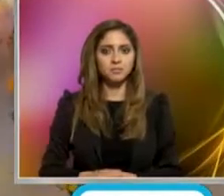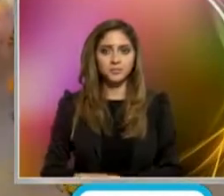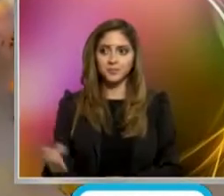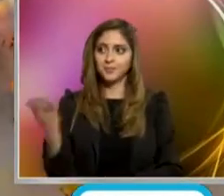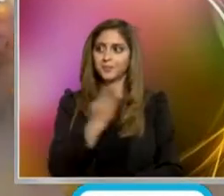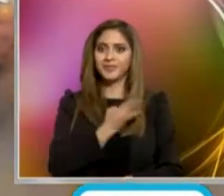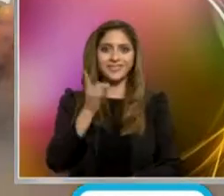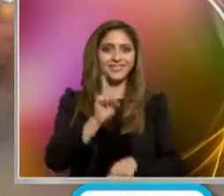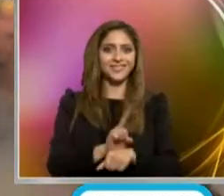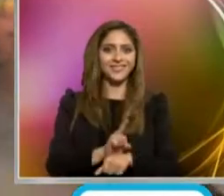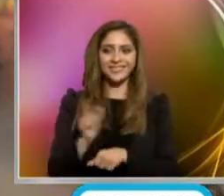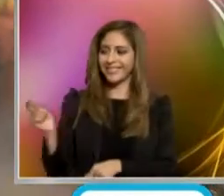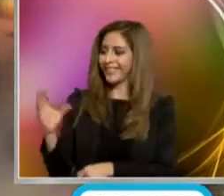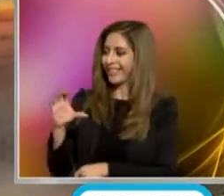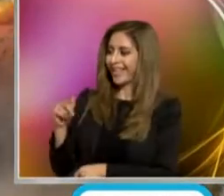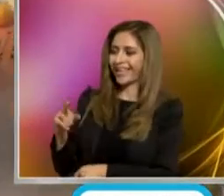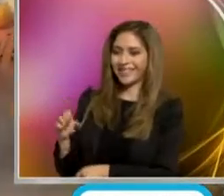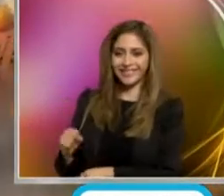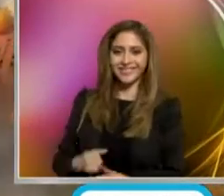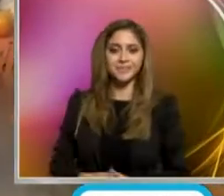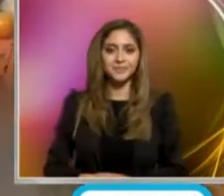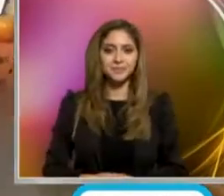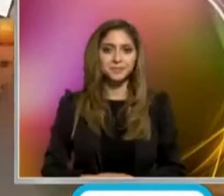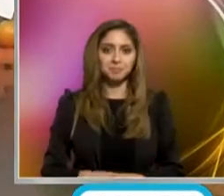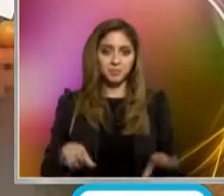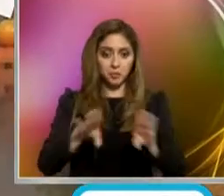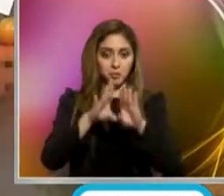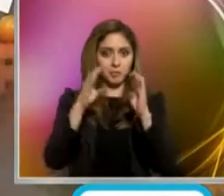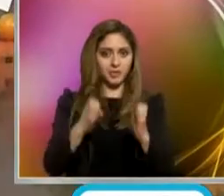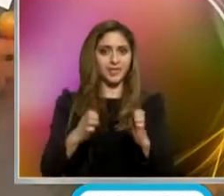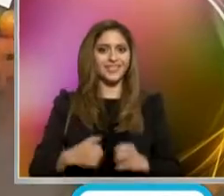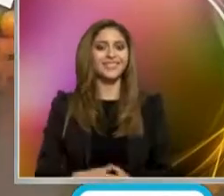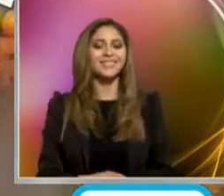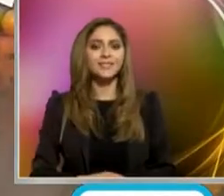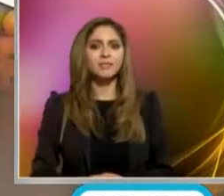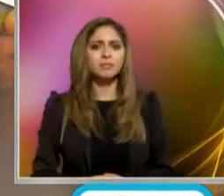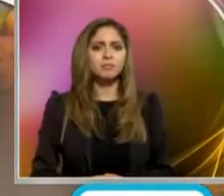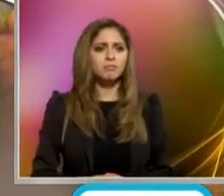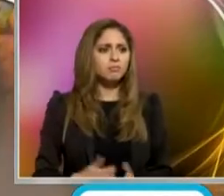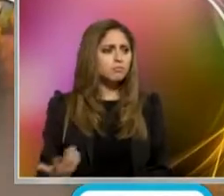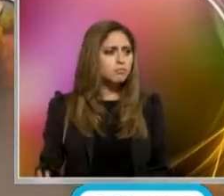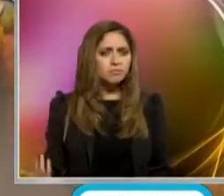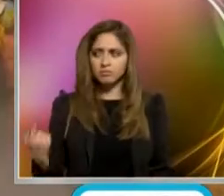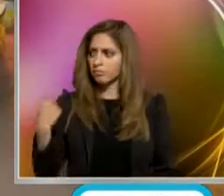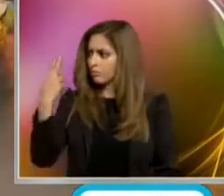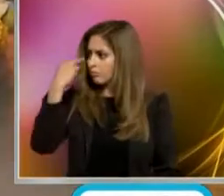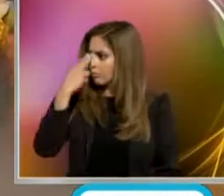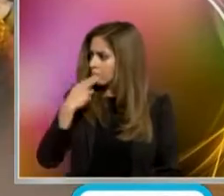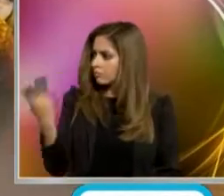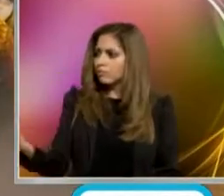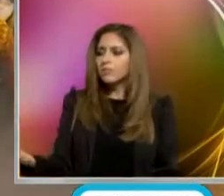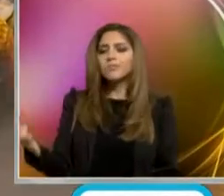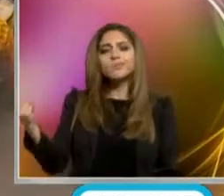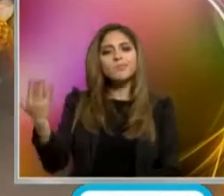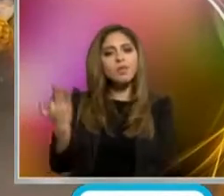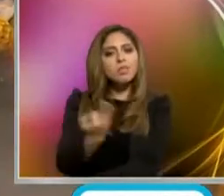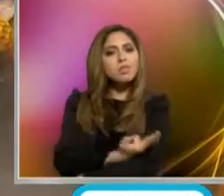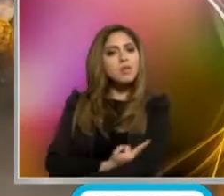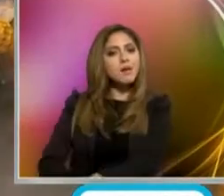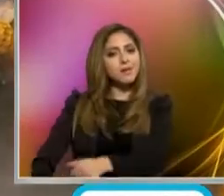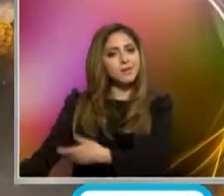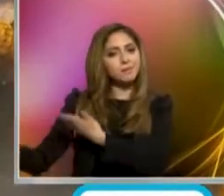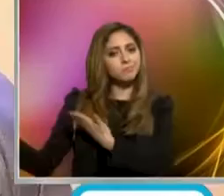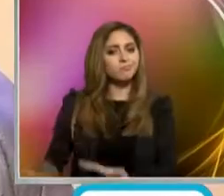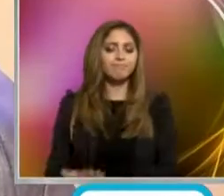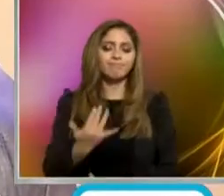Muy buenos días, bienvenido, Carlos. ¿Cómo estás, Gaby? ¿Cómo estás, Bien, ¿y Charlie? tú? ¿Cómo Bien. estás? Oigan, mi maquillaje. Pues es que llegaste tarde. Llegaste tarde. papá. Llegué